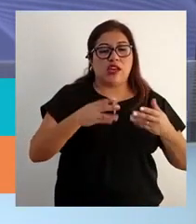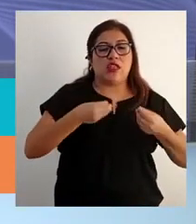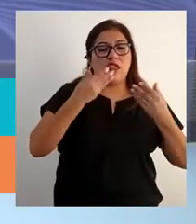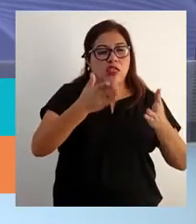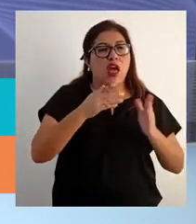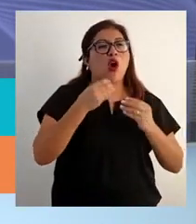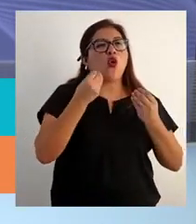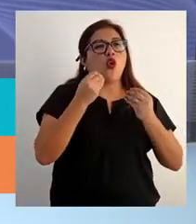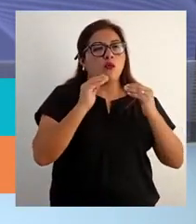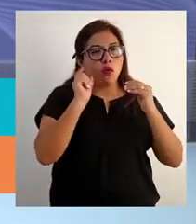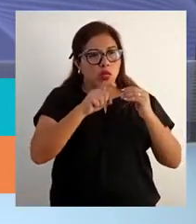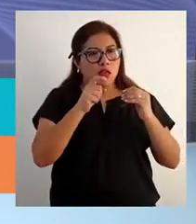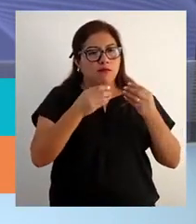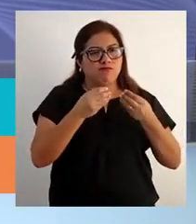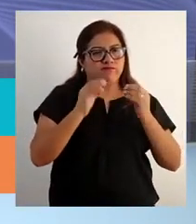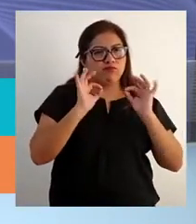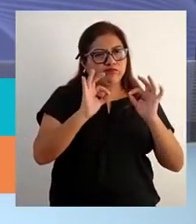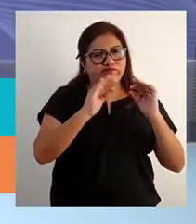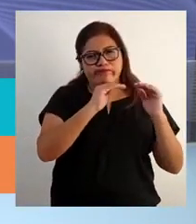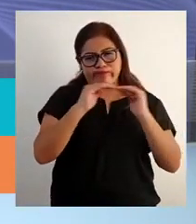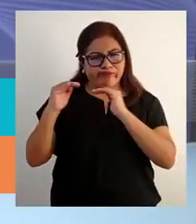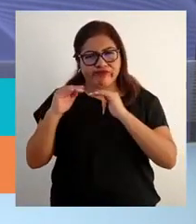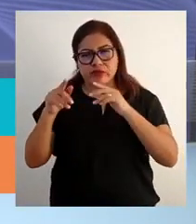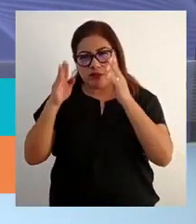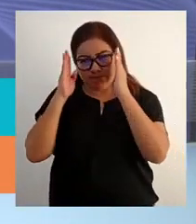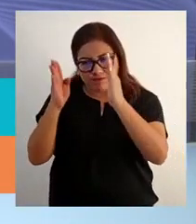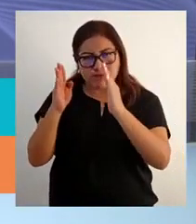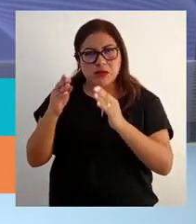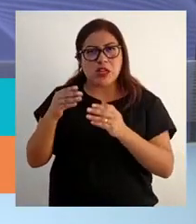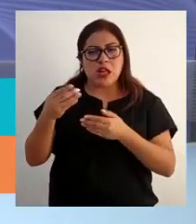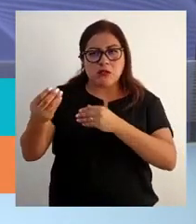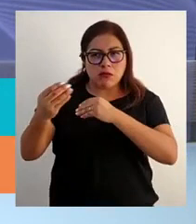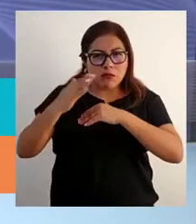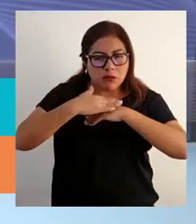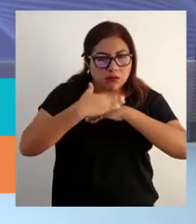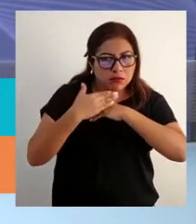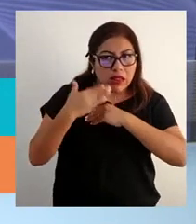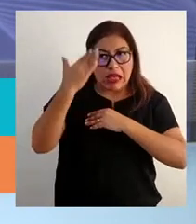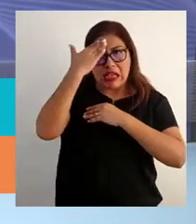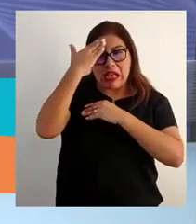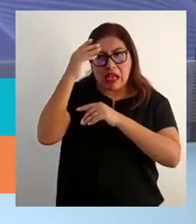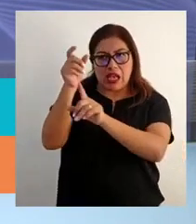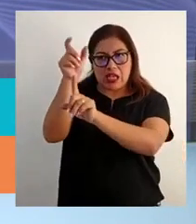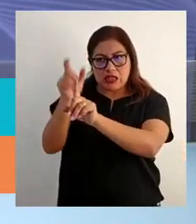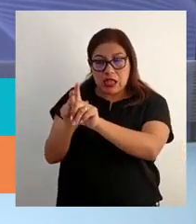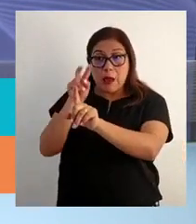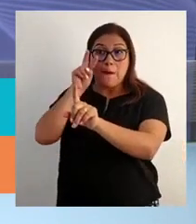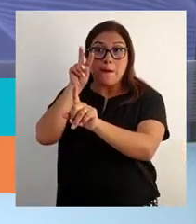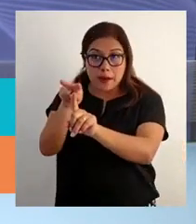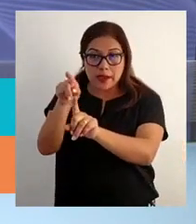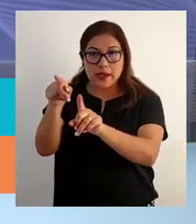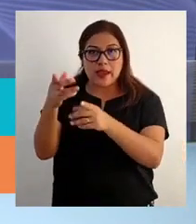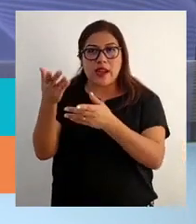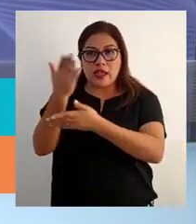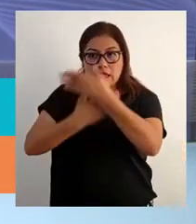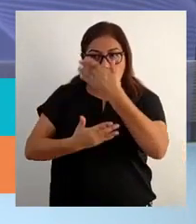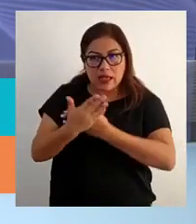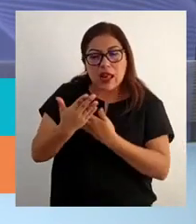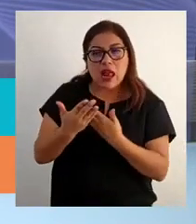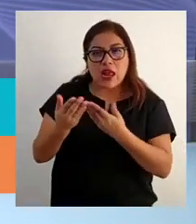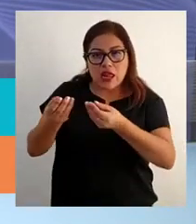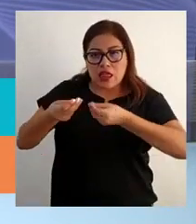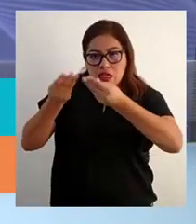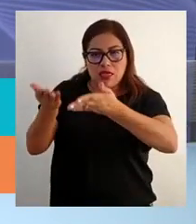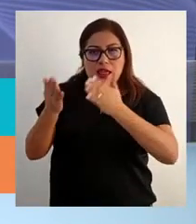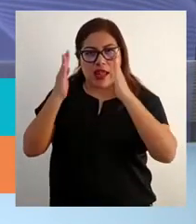atención, con la alerta que nos permite individualizar a las personas, visibilizarlas, ¿no? Y darle la atención